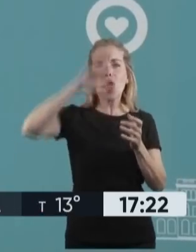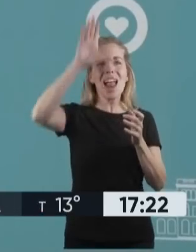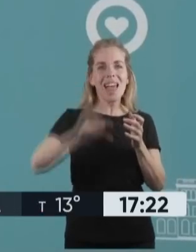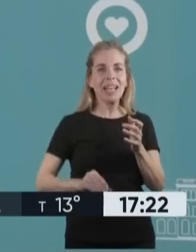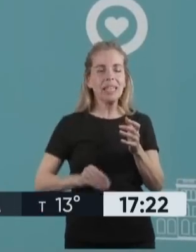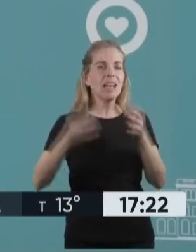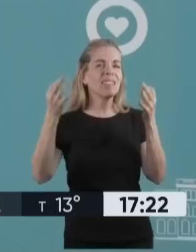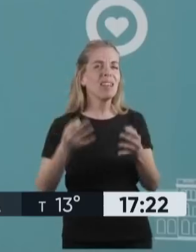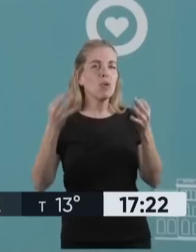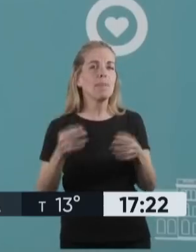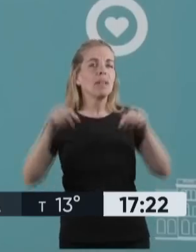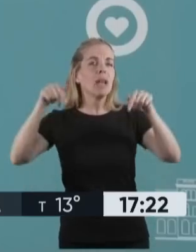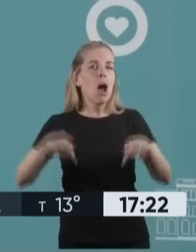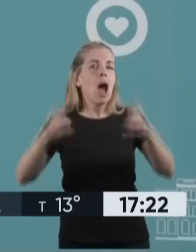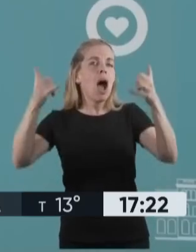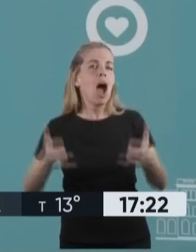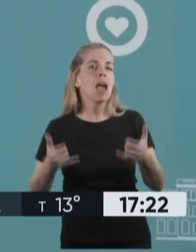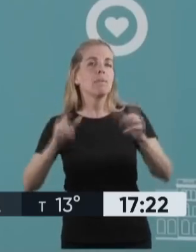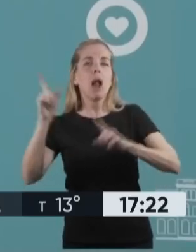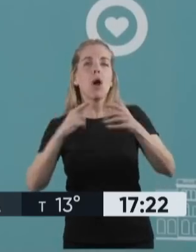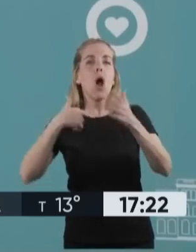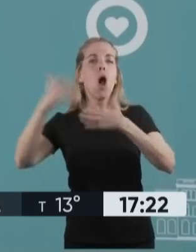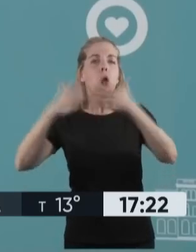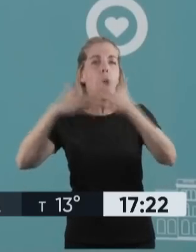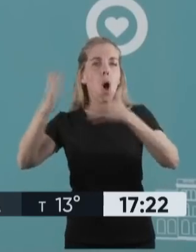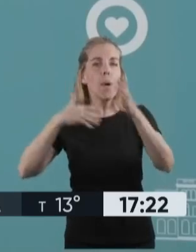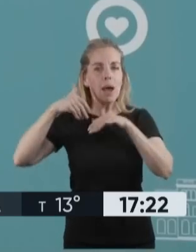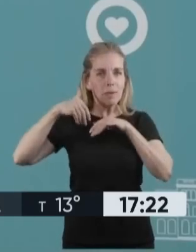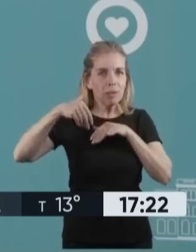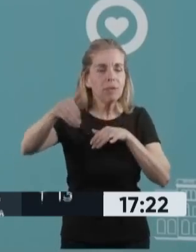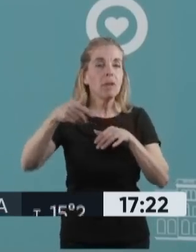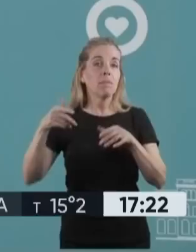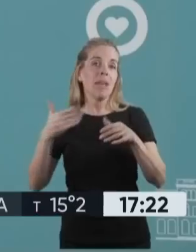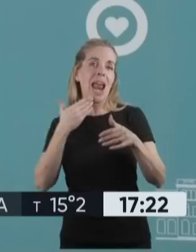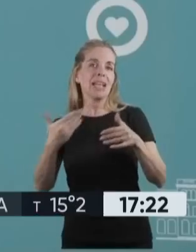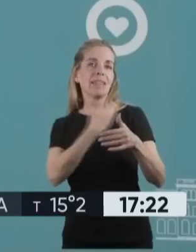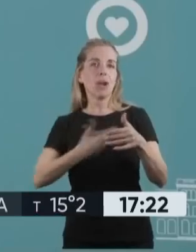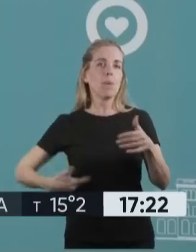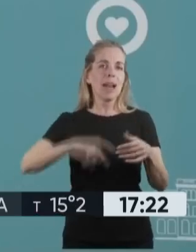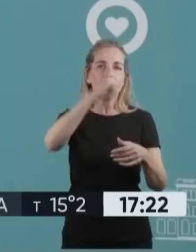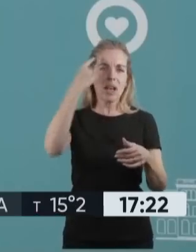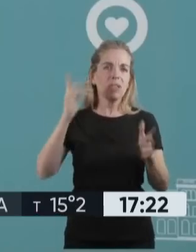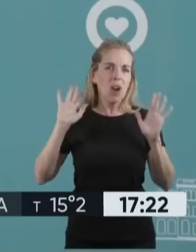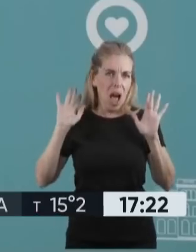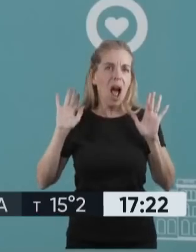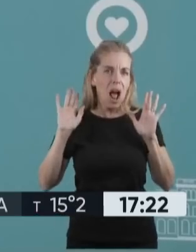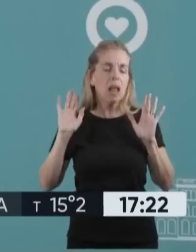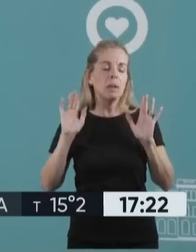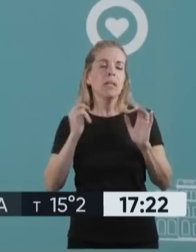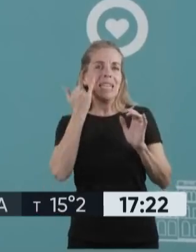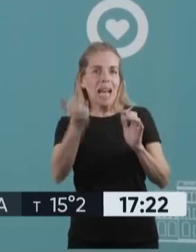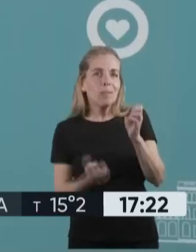tiene seguramente en este momento una obra importante en marcha del Gobierno Nacional. Ya se recuperaron, se